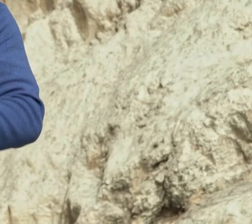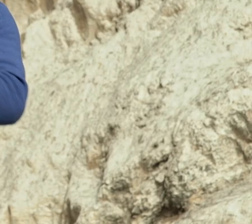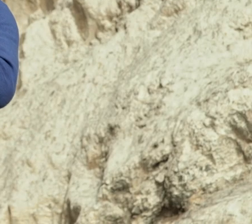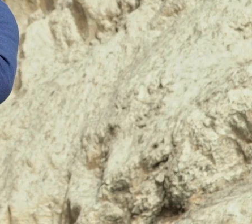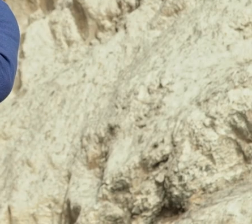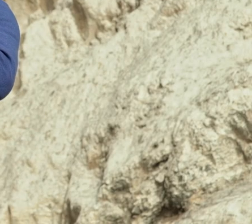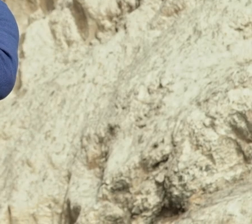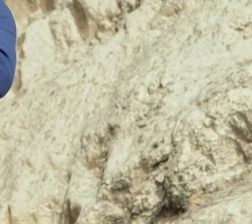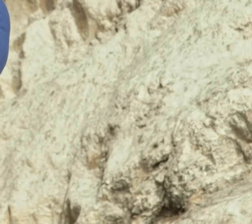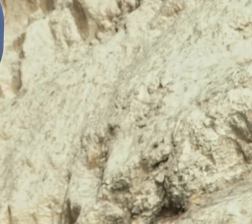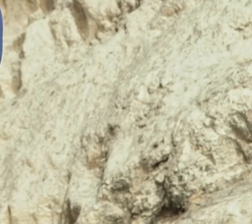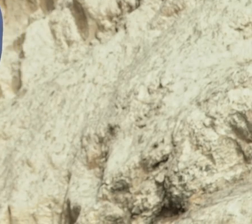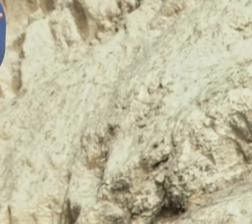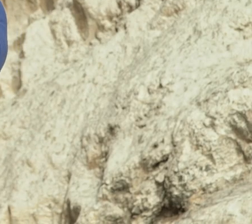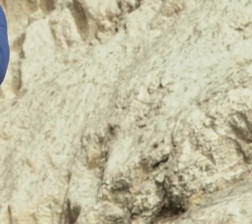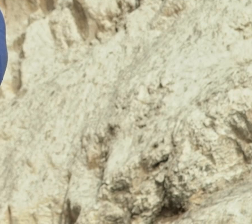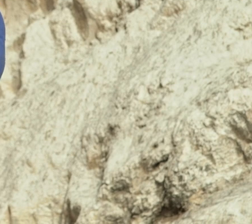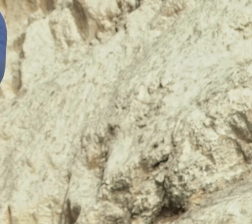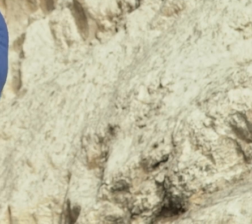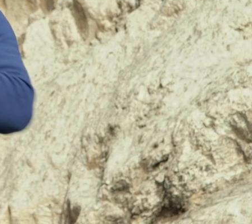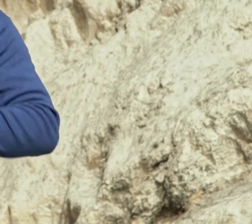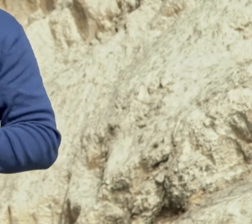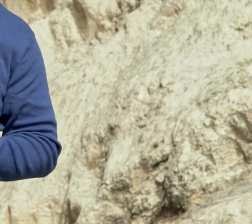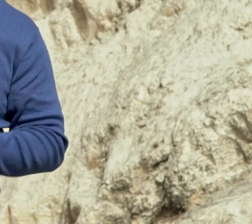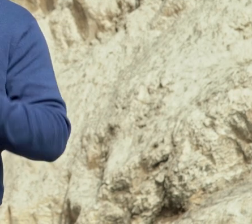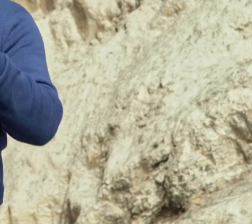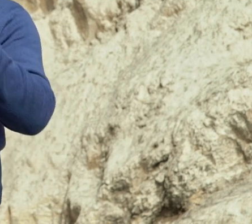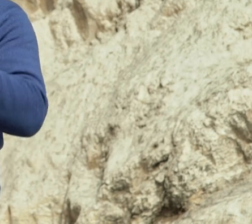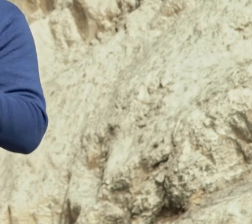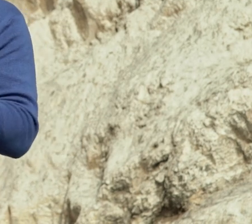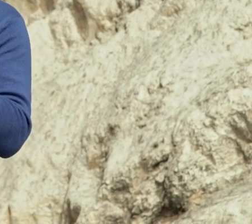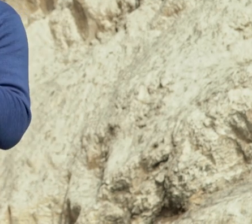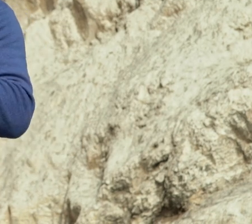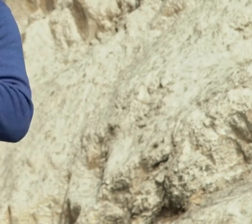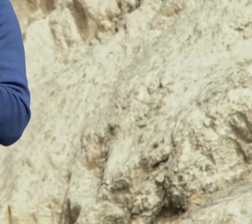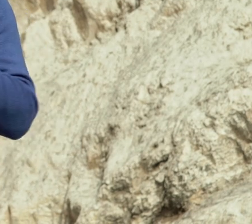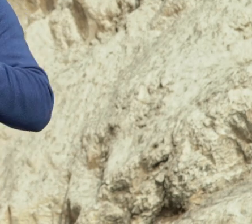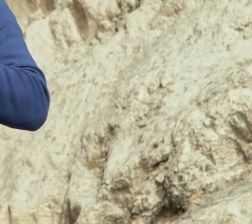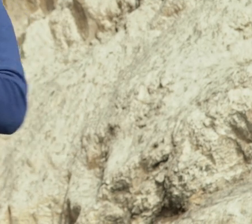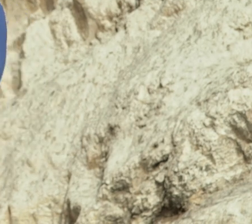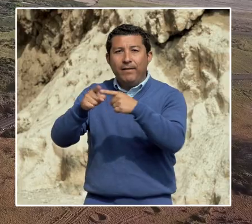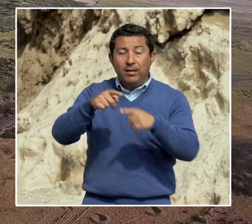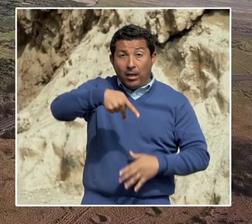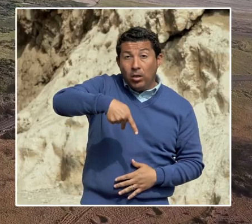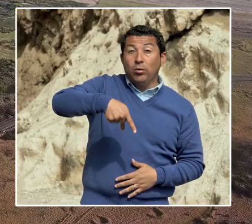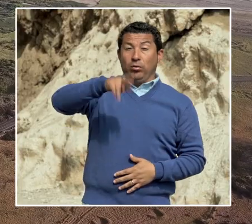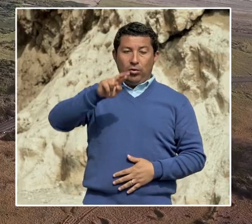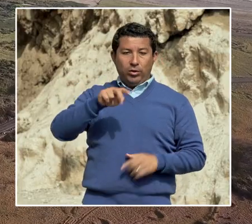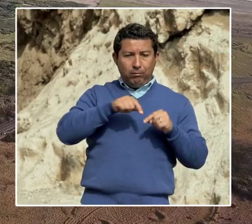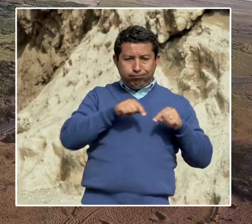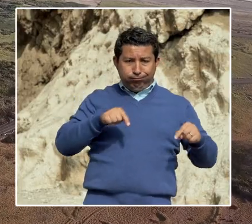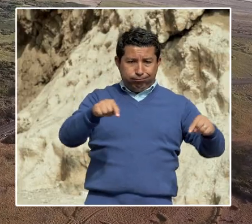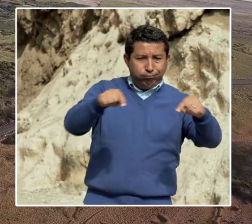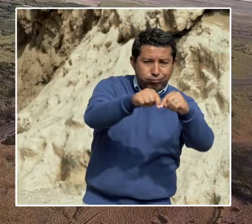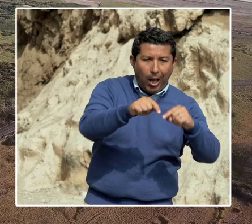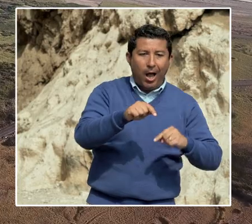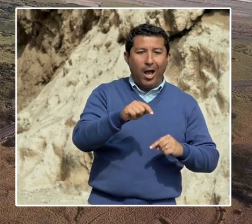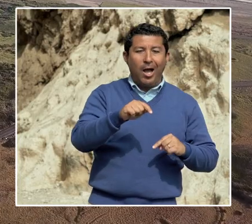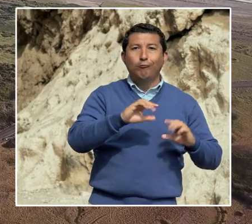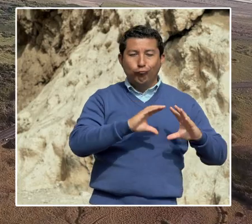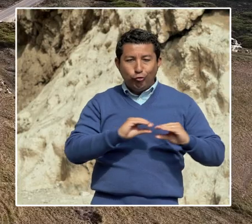en el borde costero dedica se observa diferentes ecosistemas desde el norte